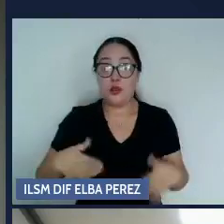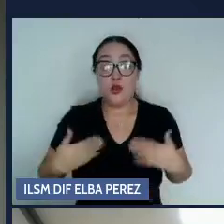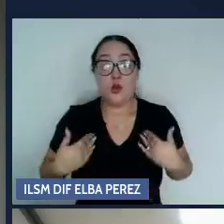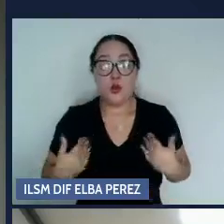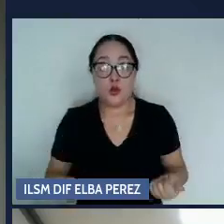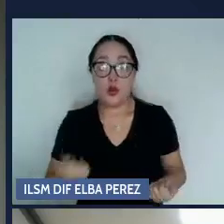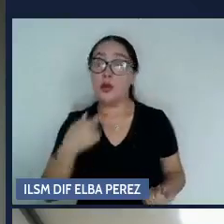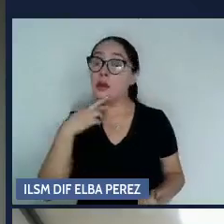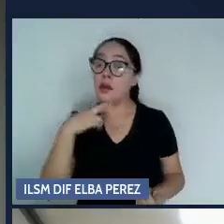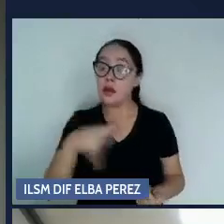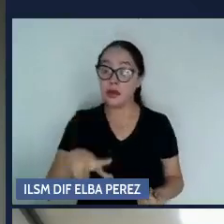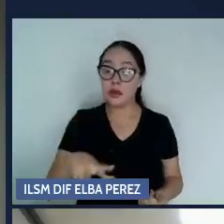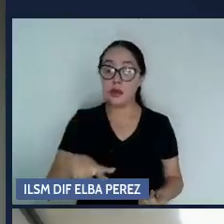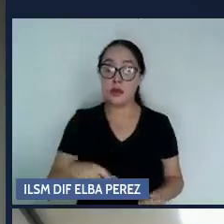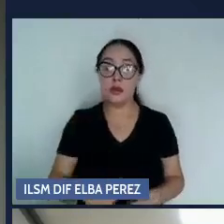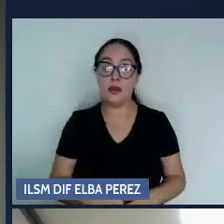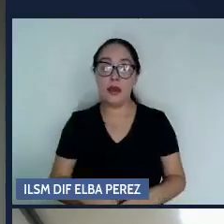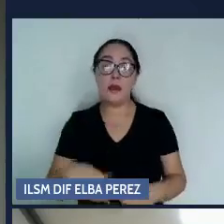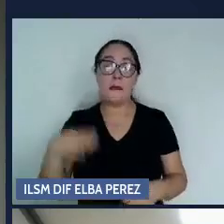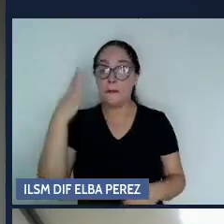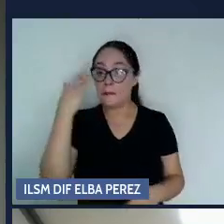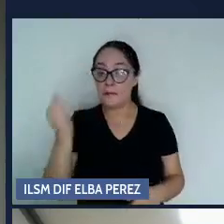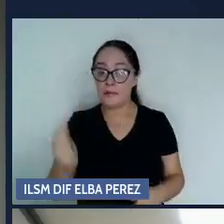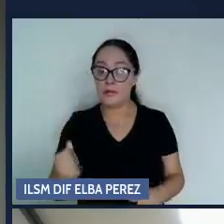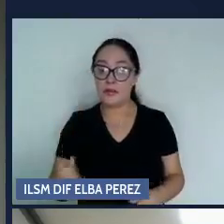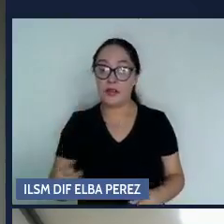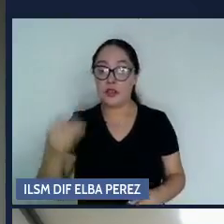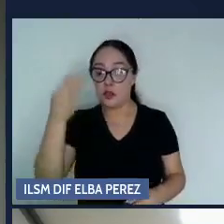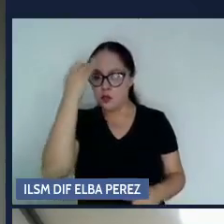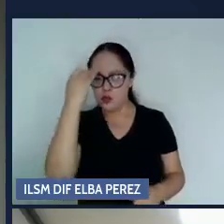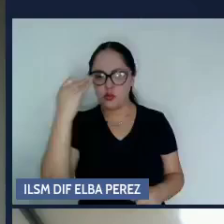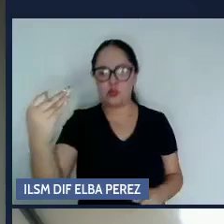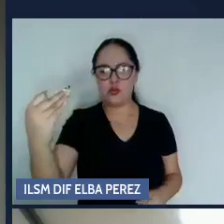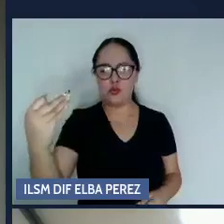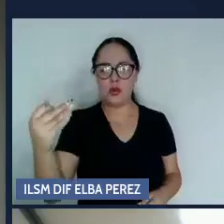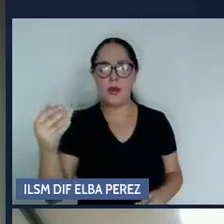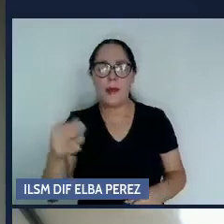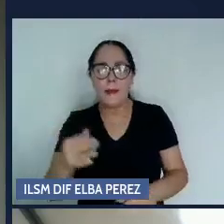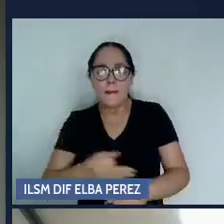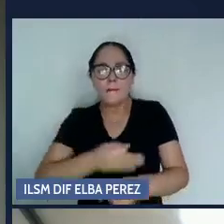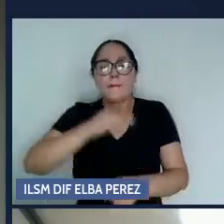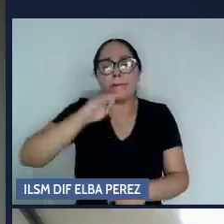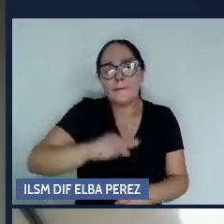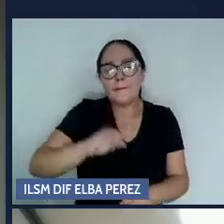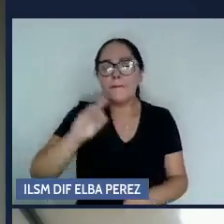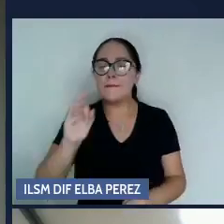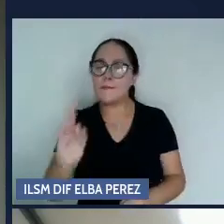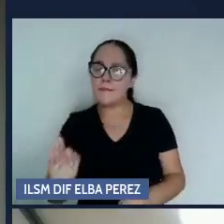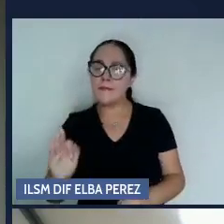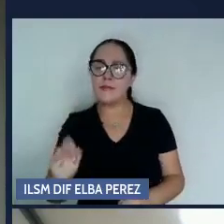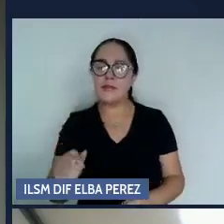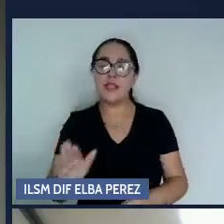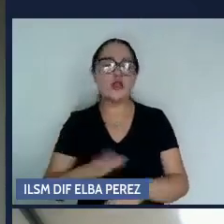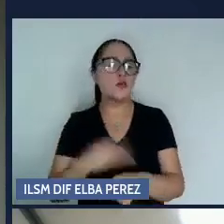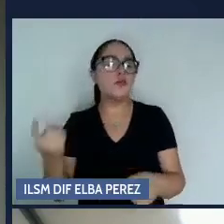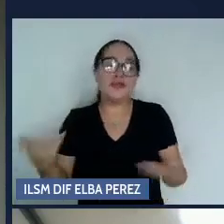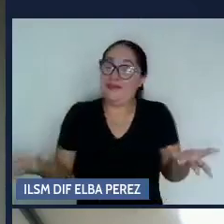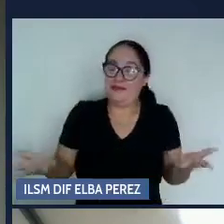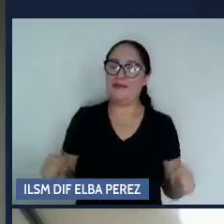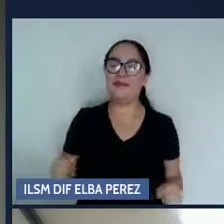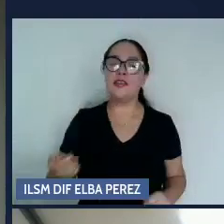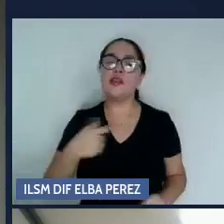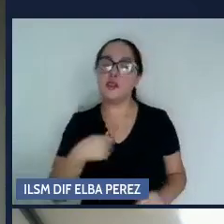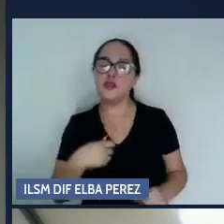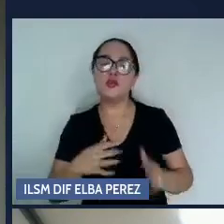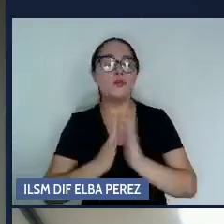de tiempos, de fechas. ¿Por qué? Porque les voy a suplicar que en algún momento que tengan tiempo